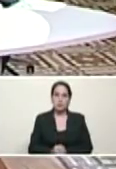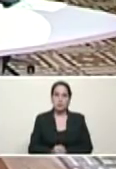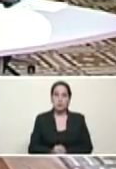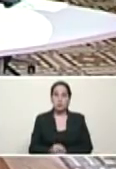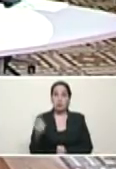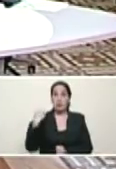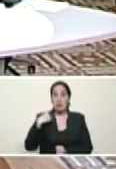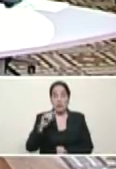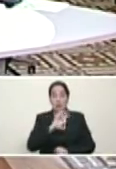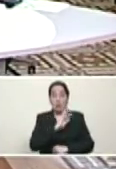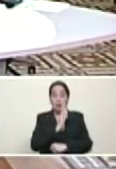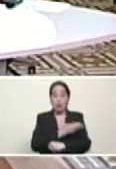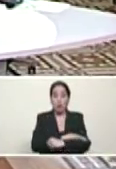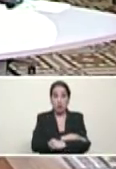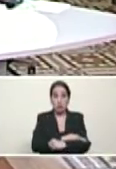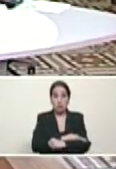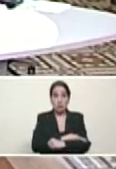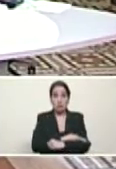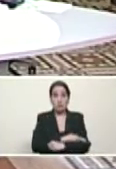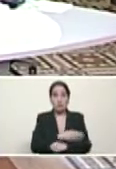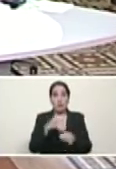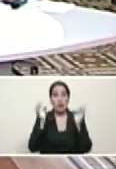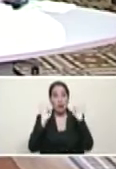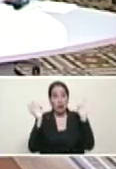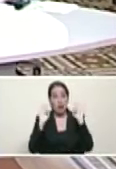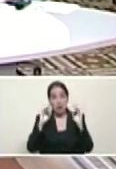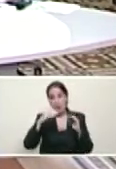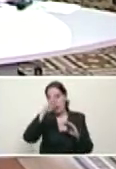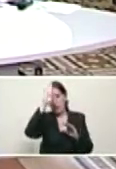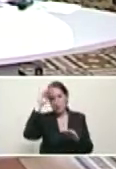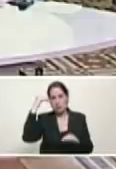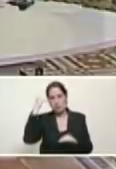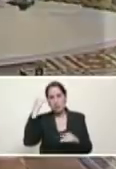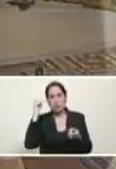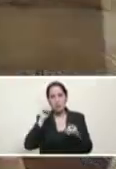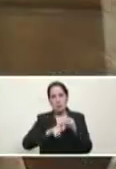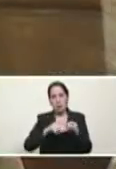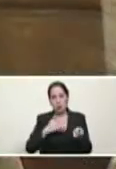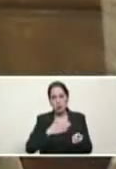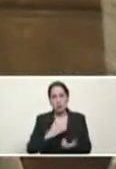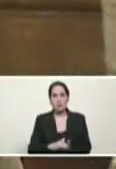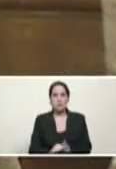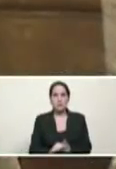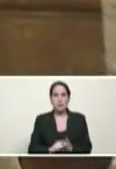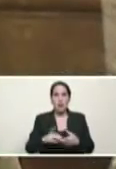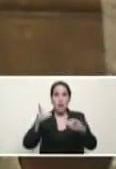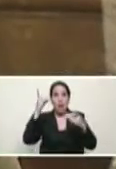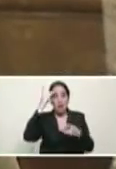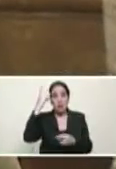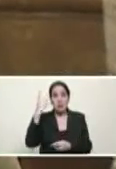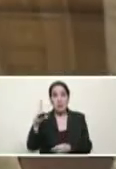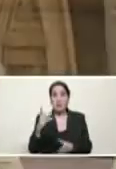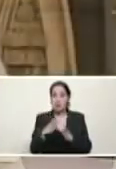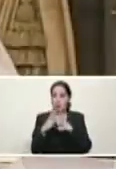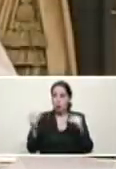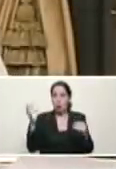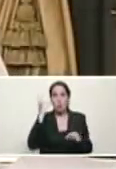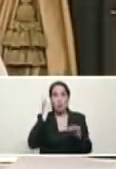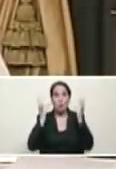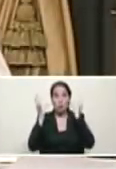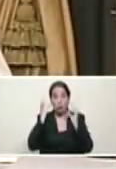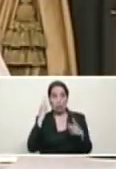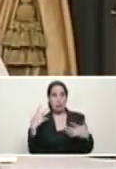Tenemos el poder, Erika, Carolina, Silvia, Delcy, puras mujeres. Tenemos el poder,